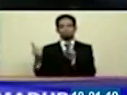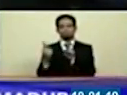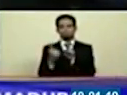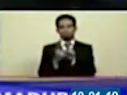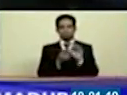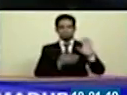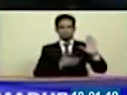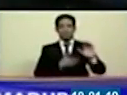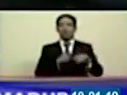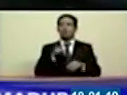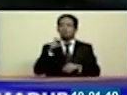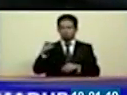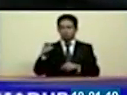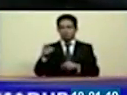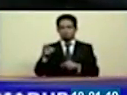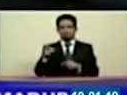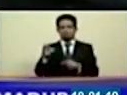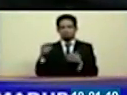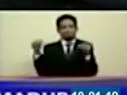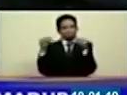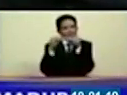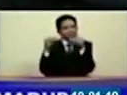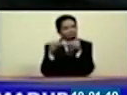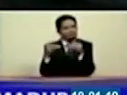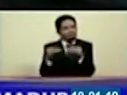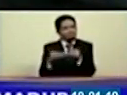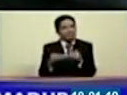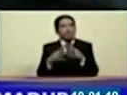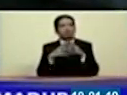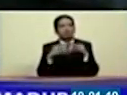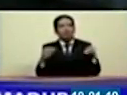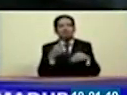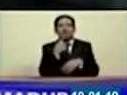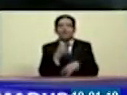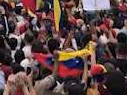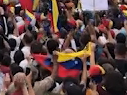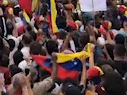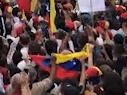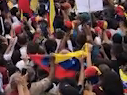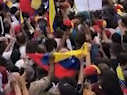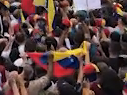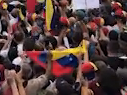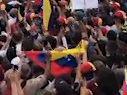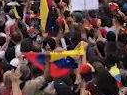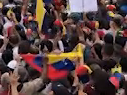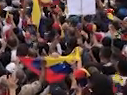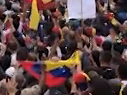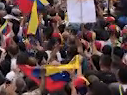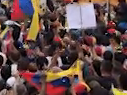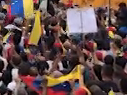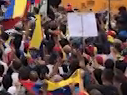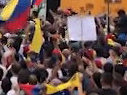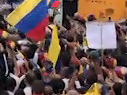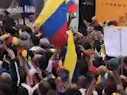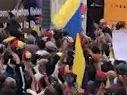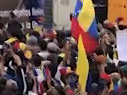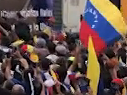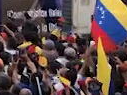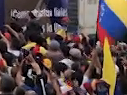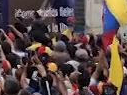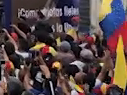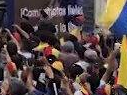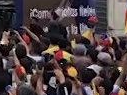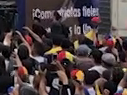ejecutivo representado por el presidente de la República sobre las demás instituciones. Por último, la juramentación de Juan Guaidó